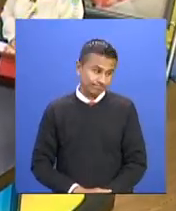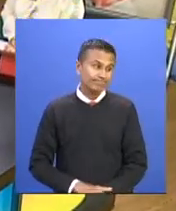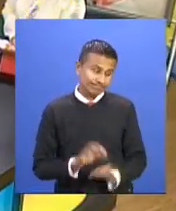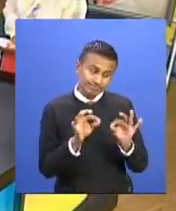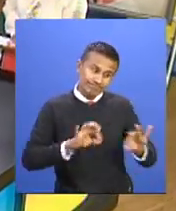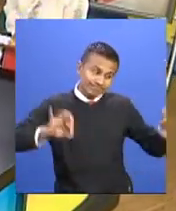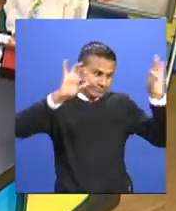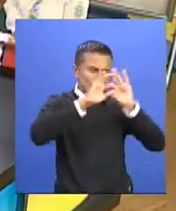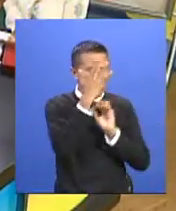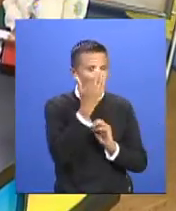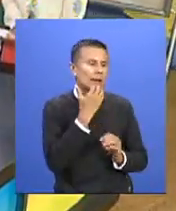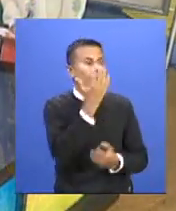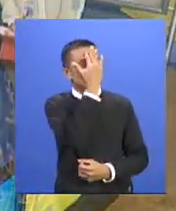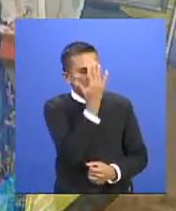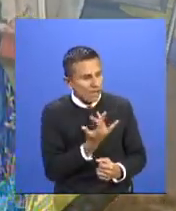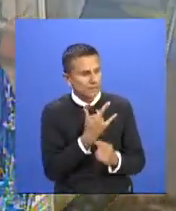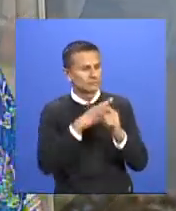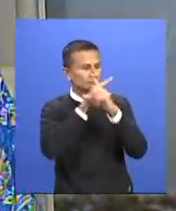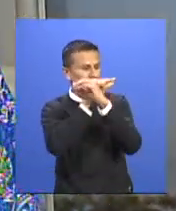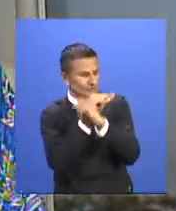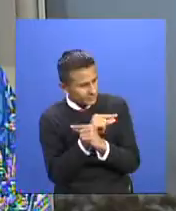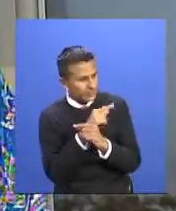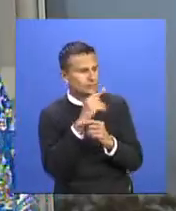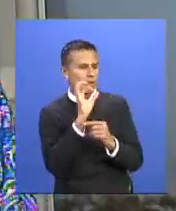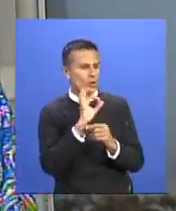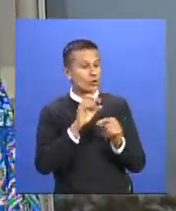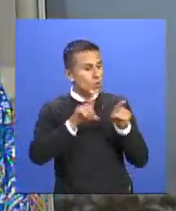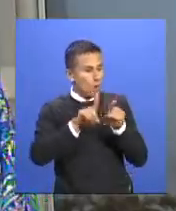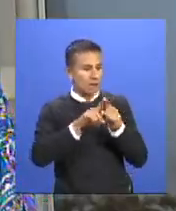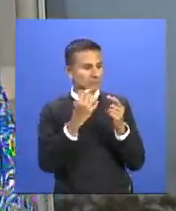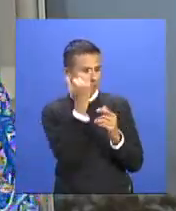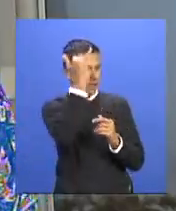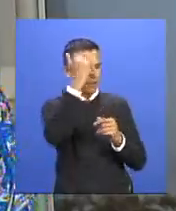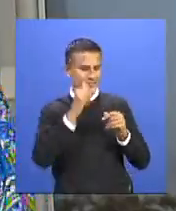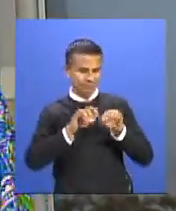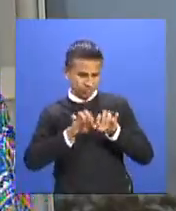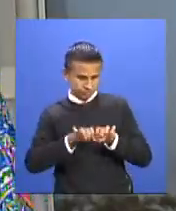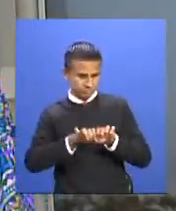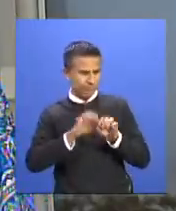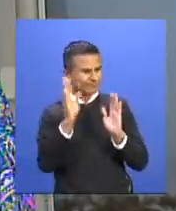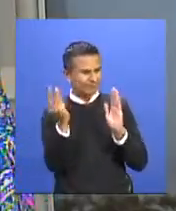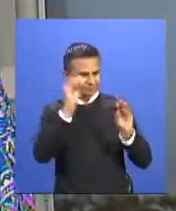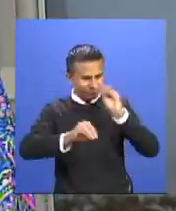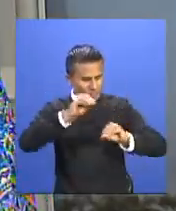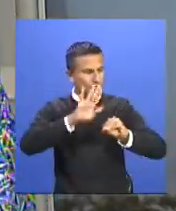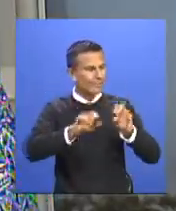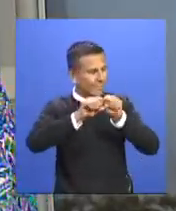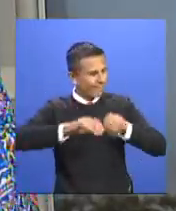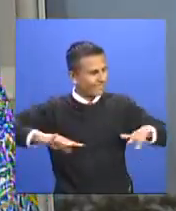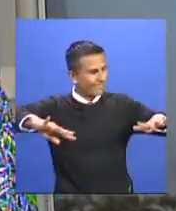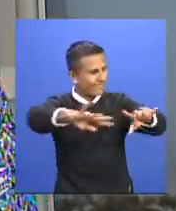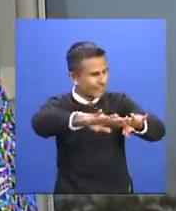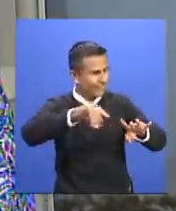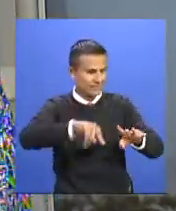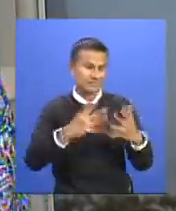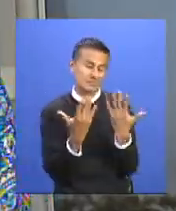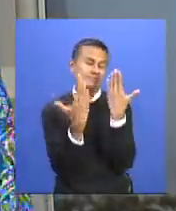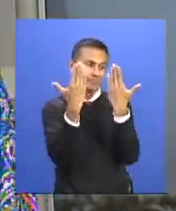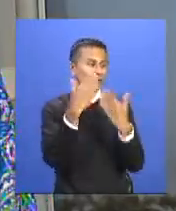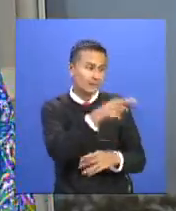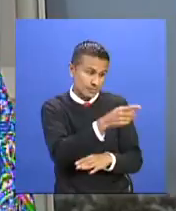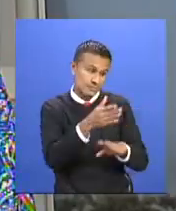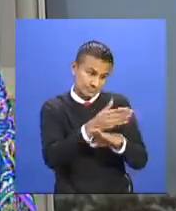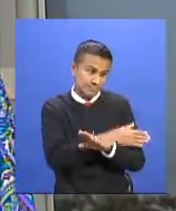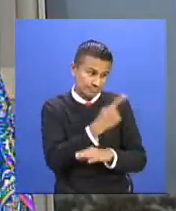por las redes sociales puedo generar una red de mi empresa, una red social. Entonces, como te decía hace un momento, la parte social es